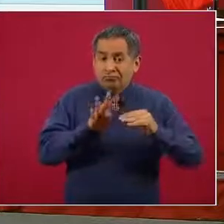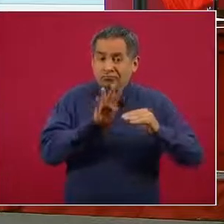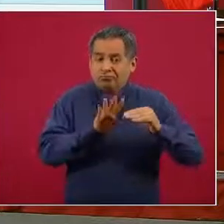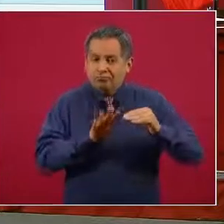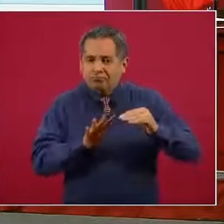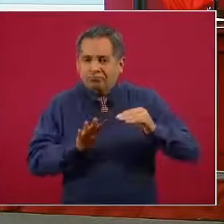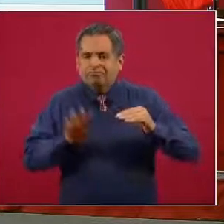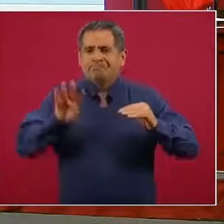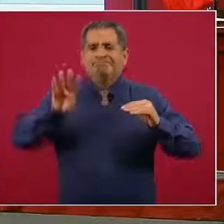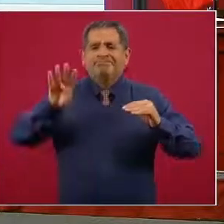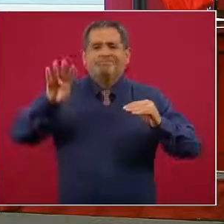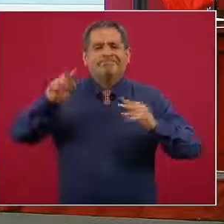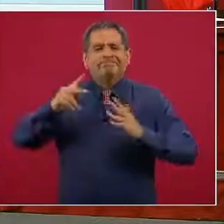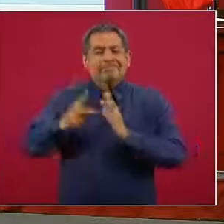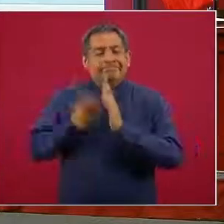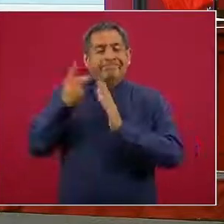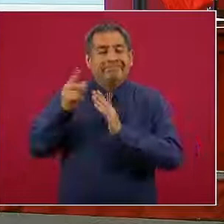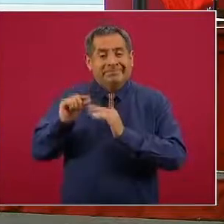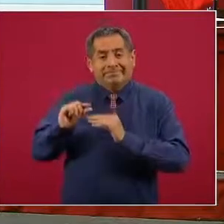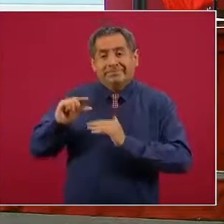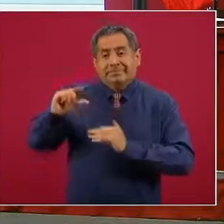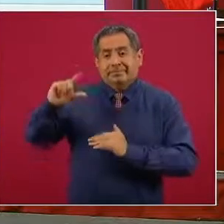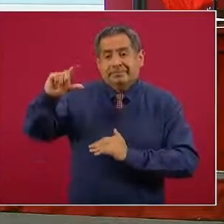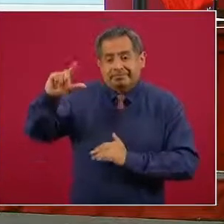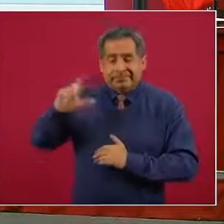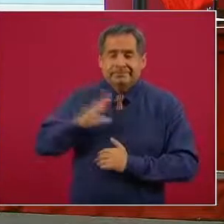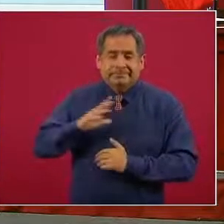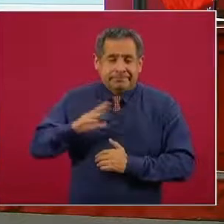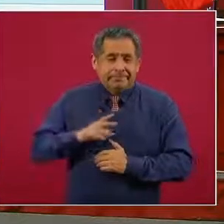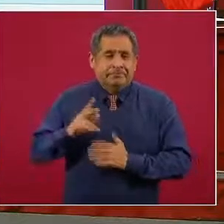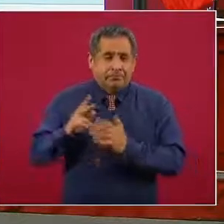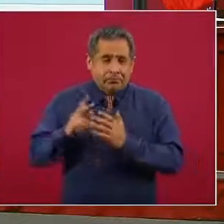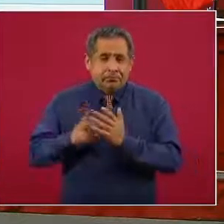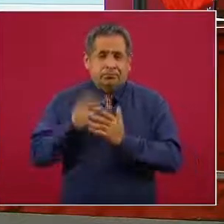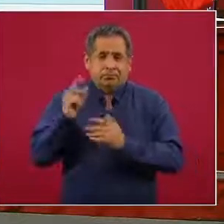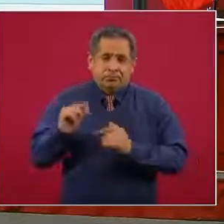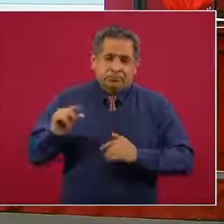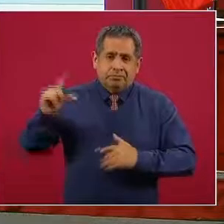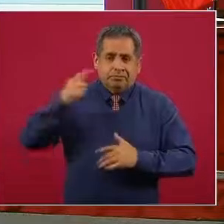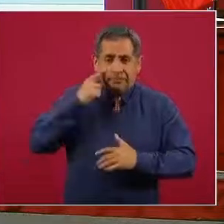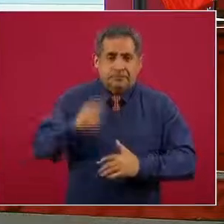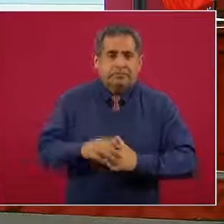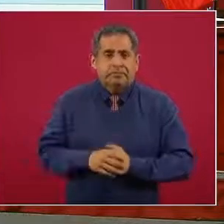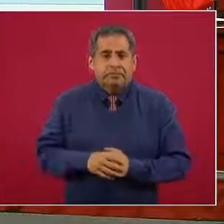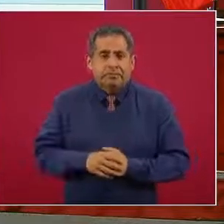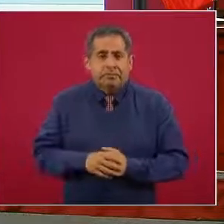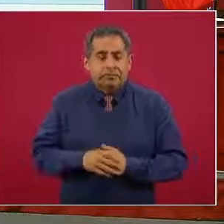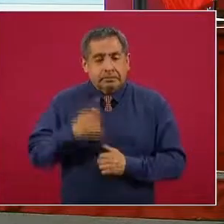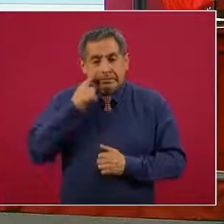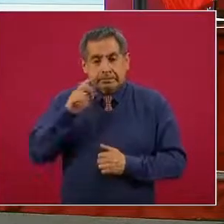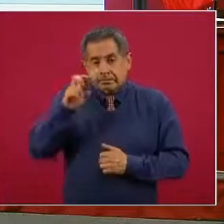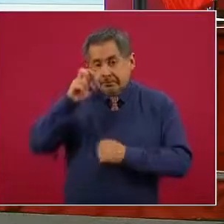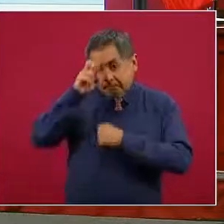oleada, primer pico, incremento. Ahorita vamos a llegar a América y a